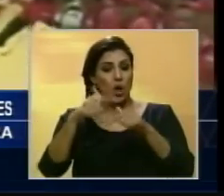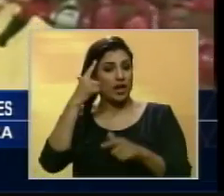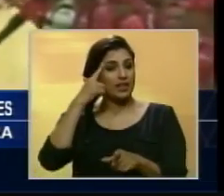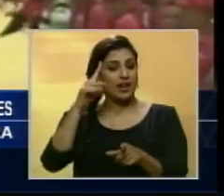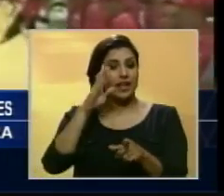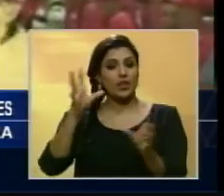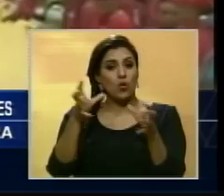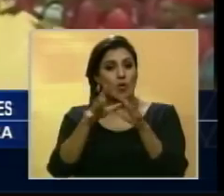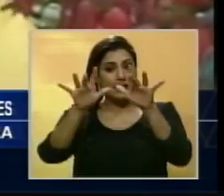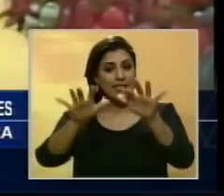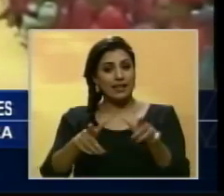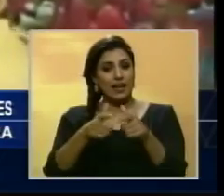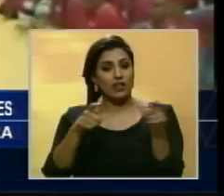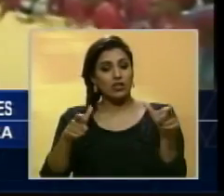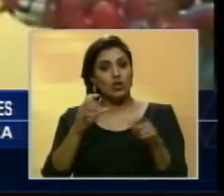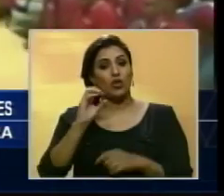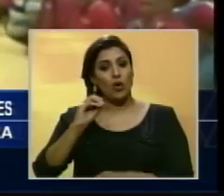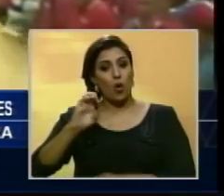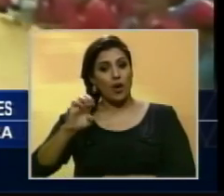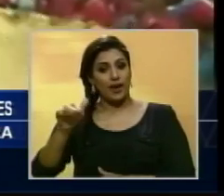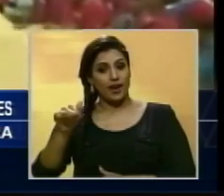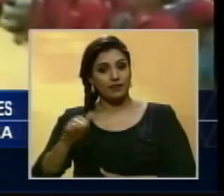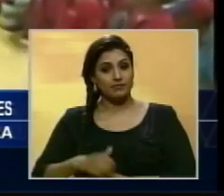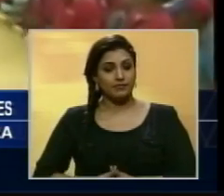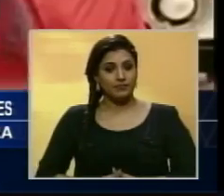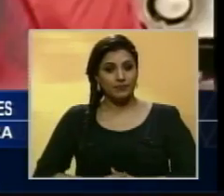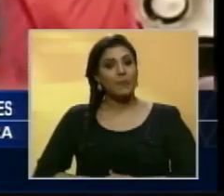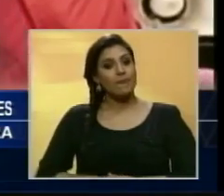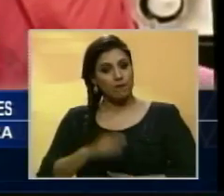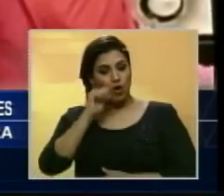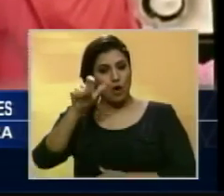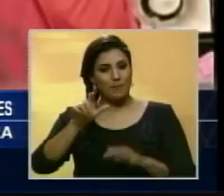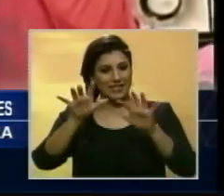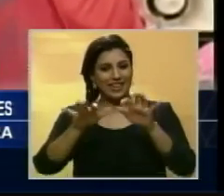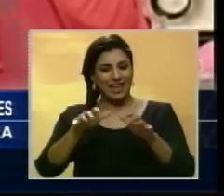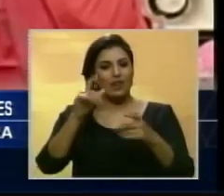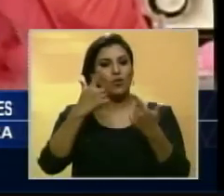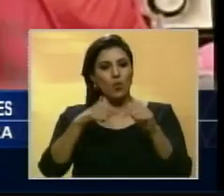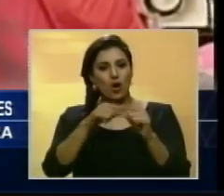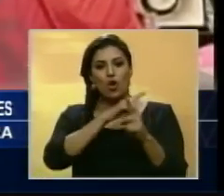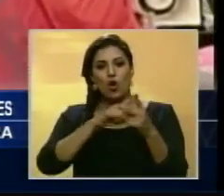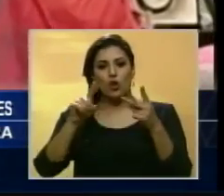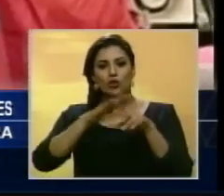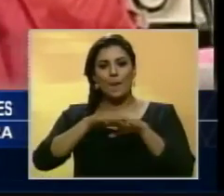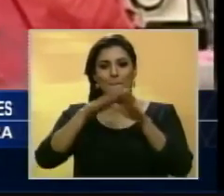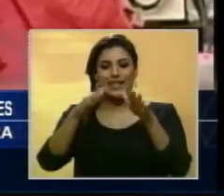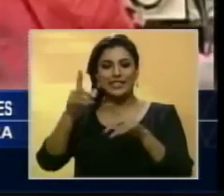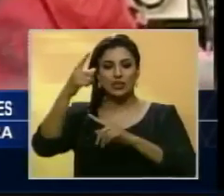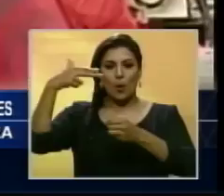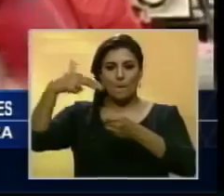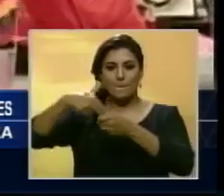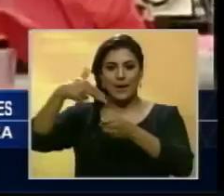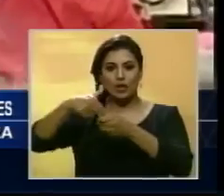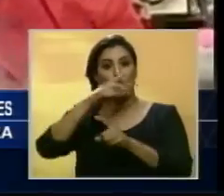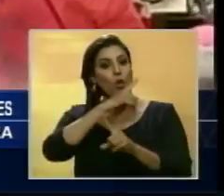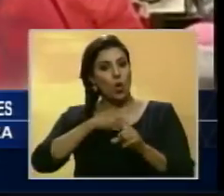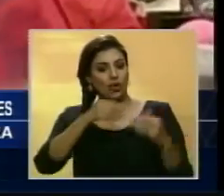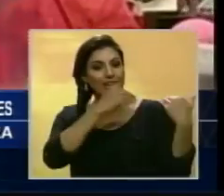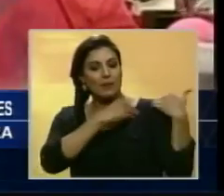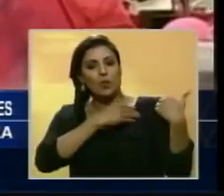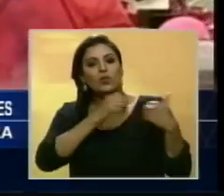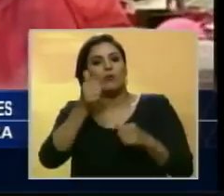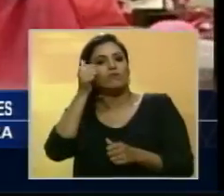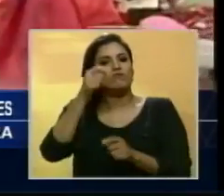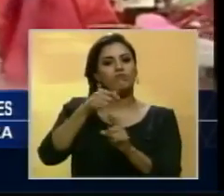juicio tiene el secretario general de la Organización de Estados Americanos, Luis Almagro. El ministro de Petróleo y Minería, Eulogio del Pino, encabeza